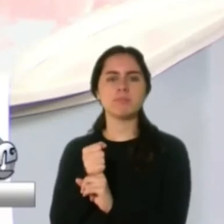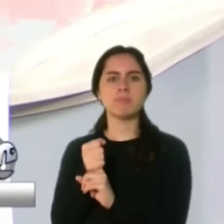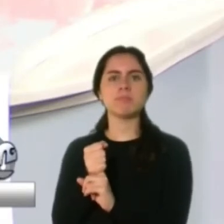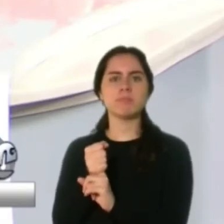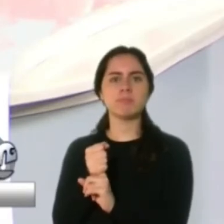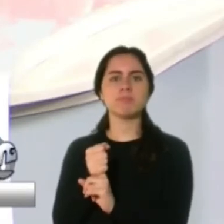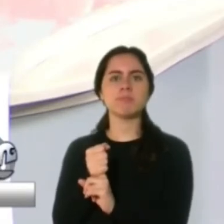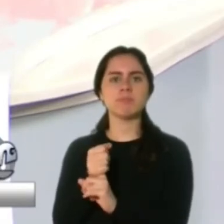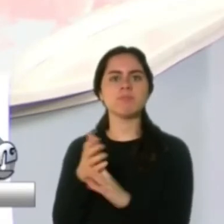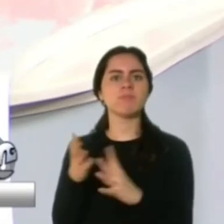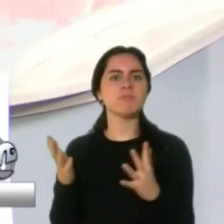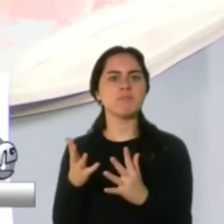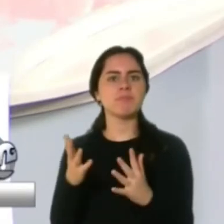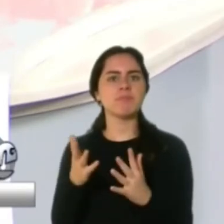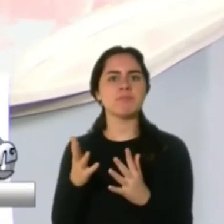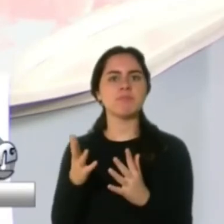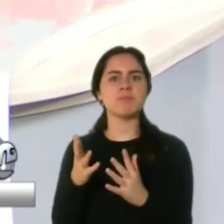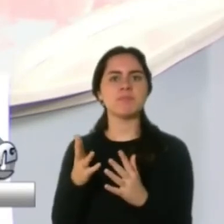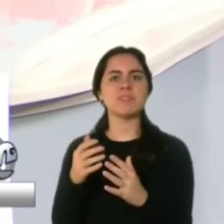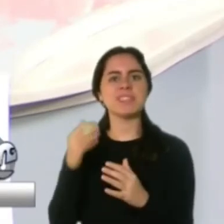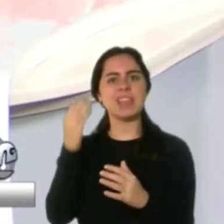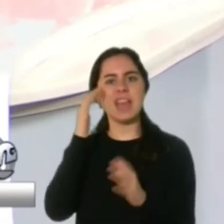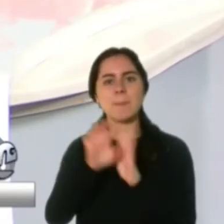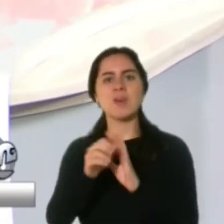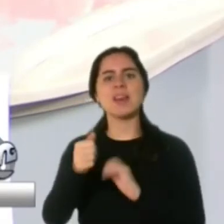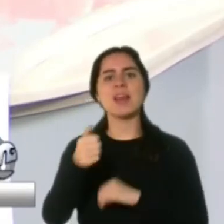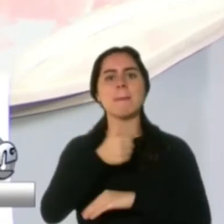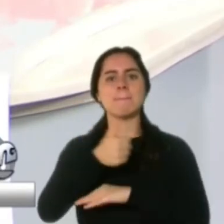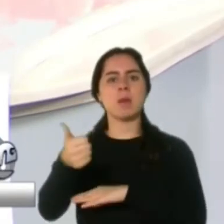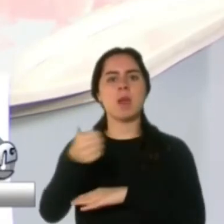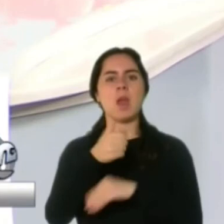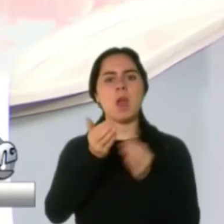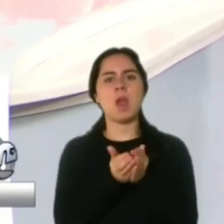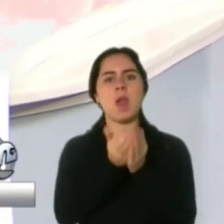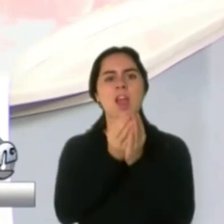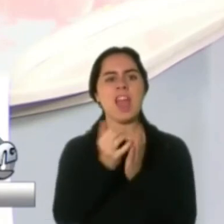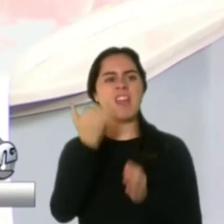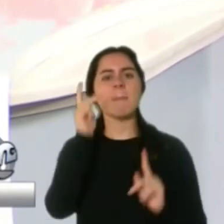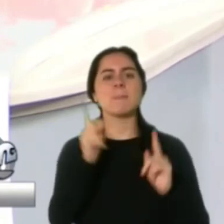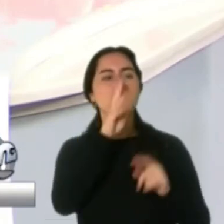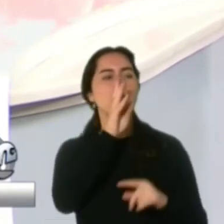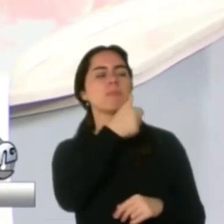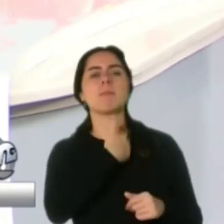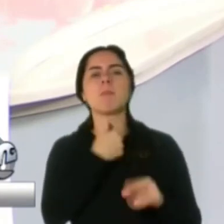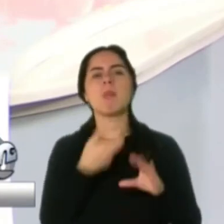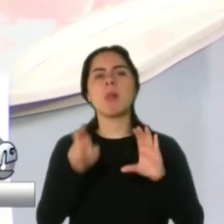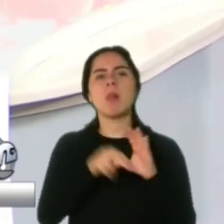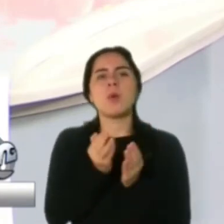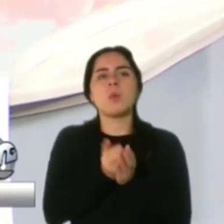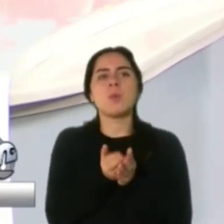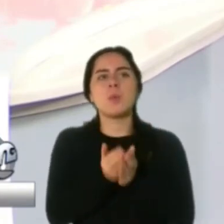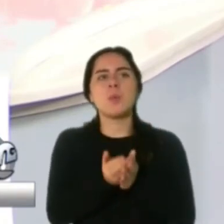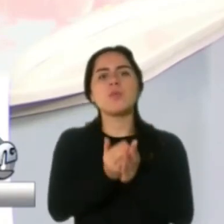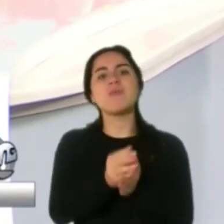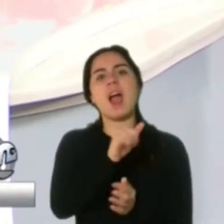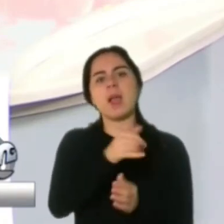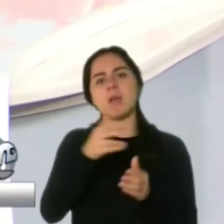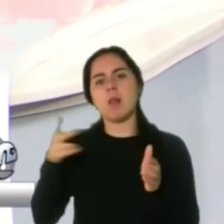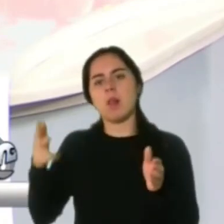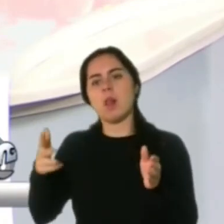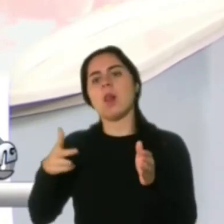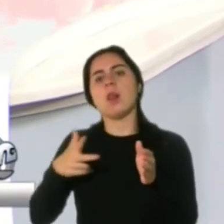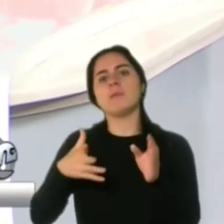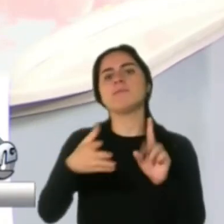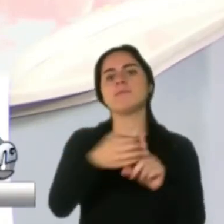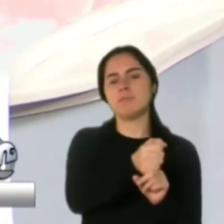refirió y enfatizó a lo que tiene que ver con transportación marítima, donde destacó que ha habido aglomeración. Está destinado o ha destinado una